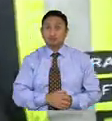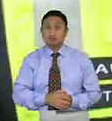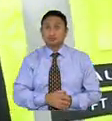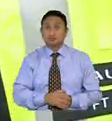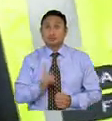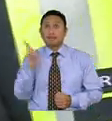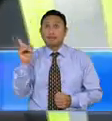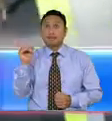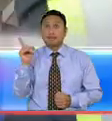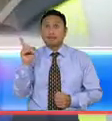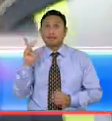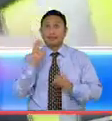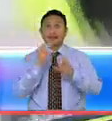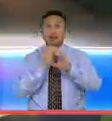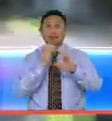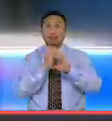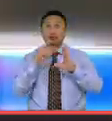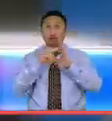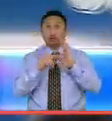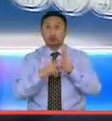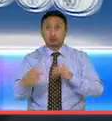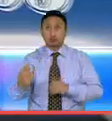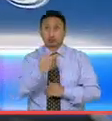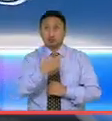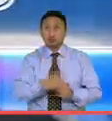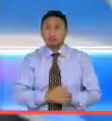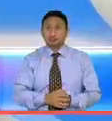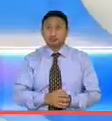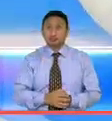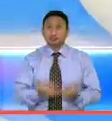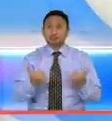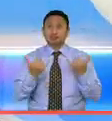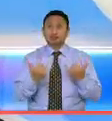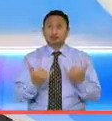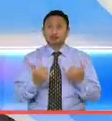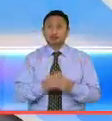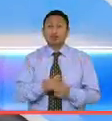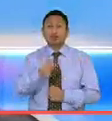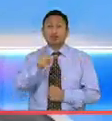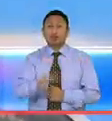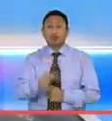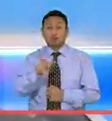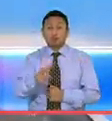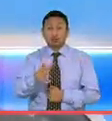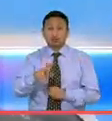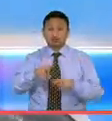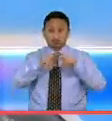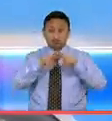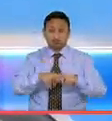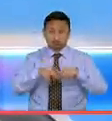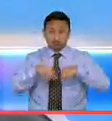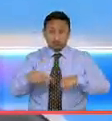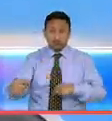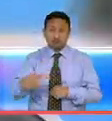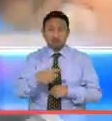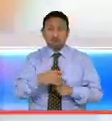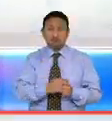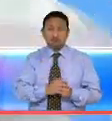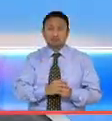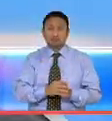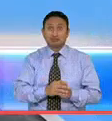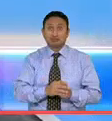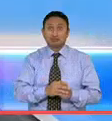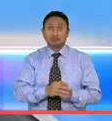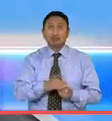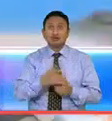bus está incumpliendo la norma, mire cómo van. Entonces, en este momento los señores fiscalizadores van a hacer... que hacen el levantamiento